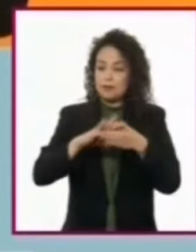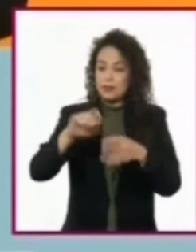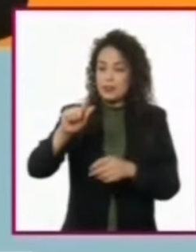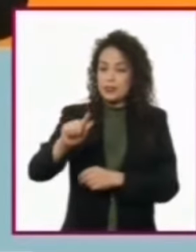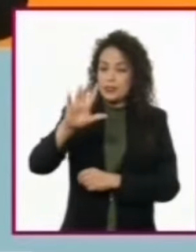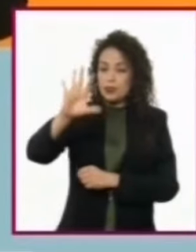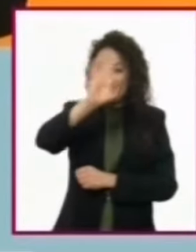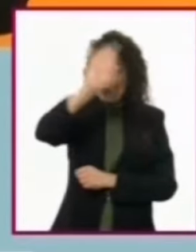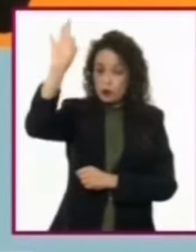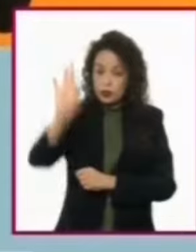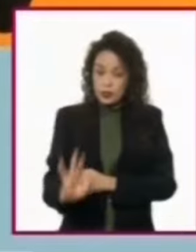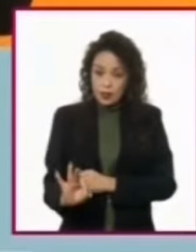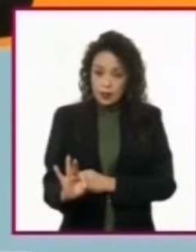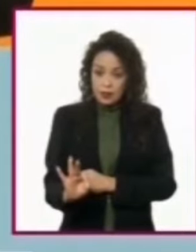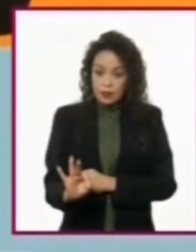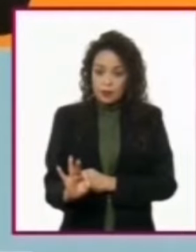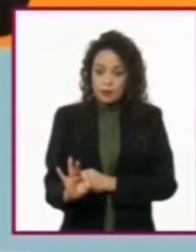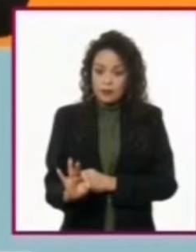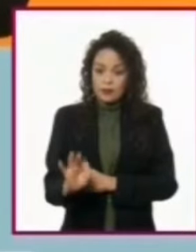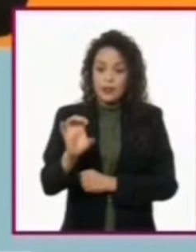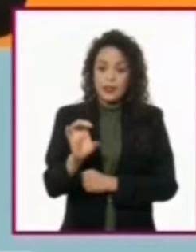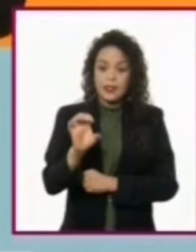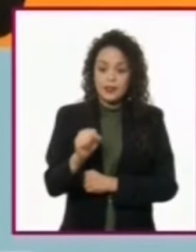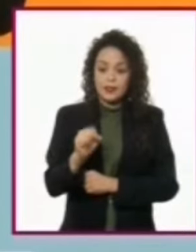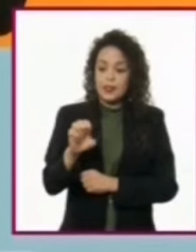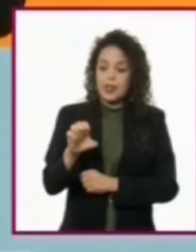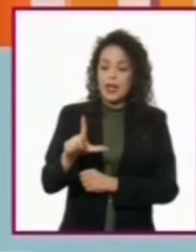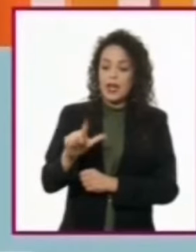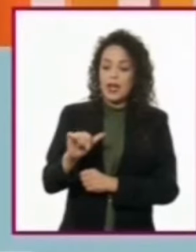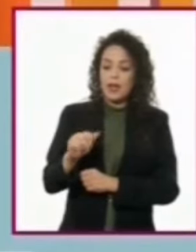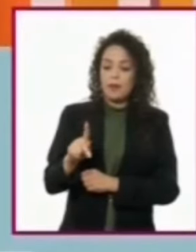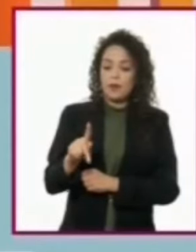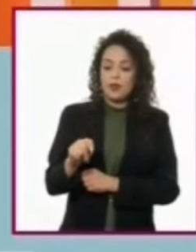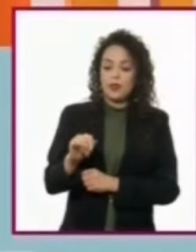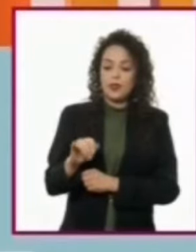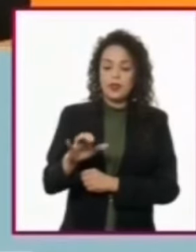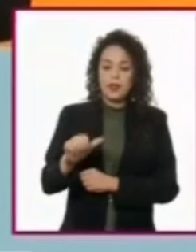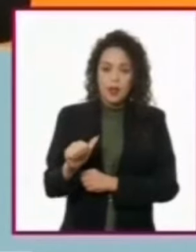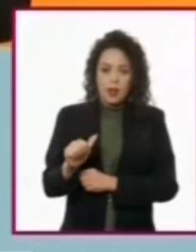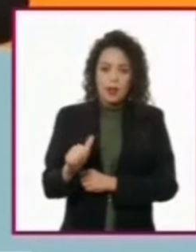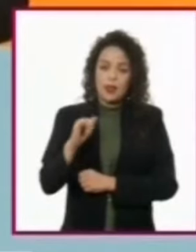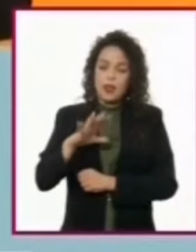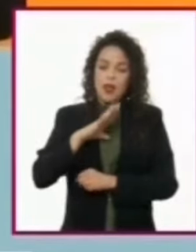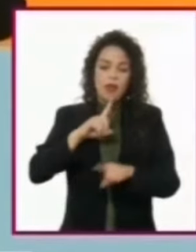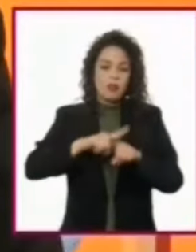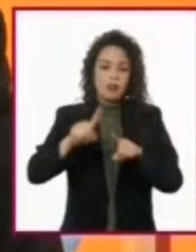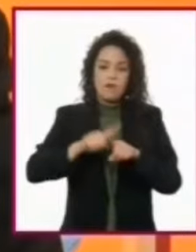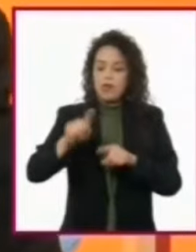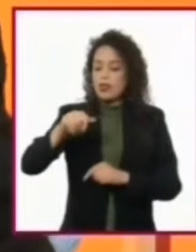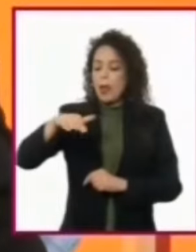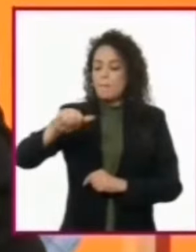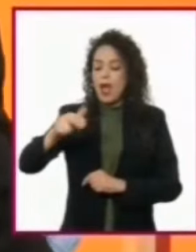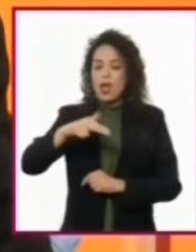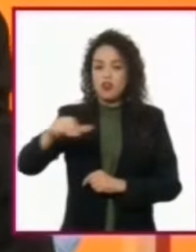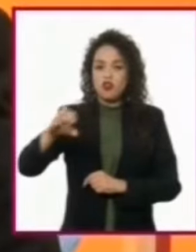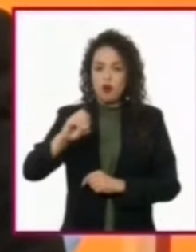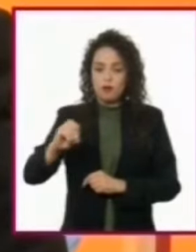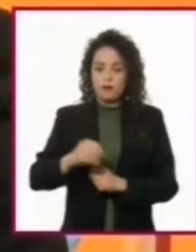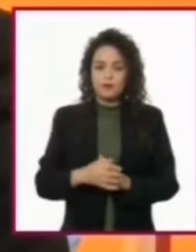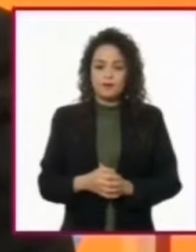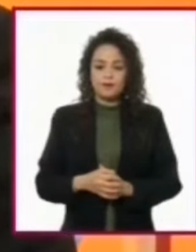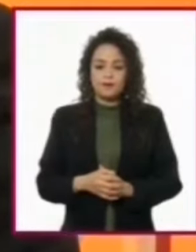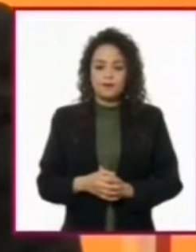75% de la galaxia, son elípticas y pueden ser de diferentes tamaños.